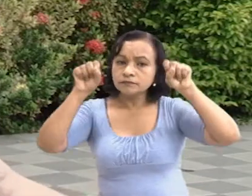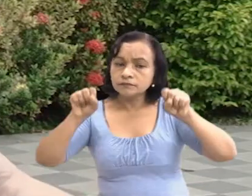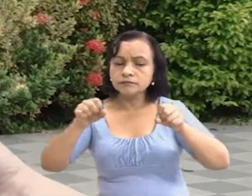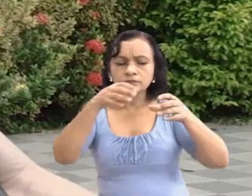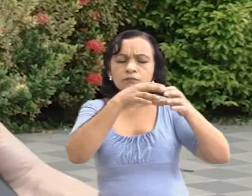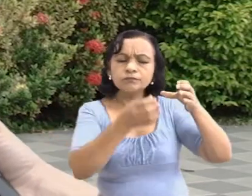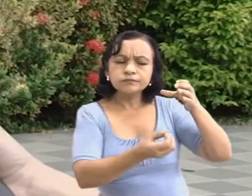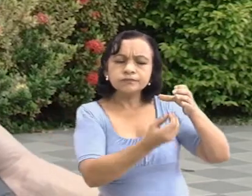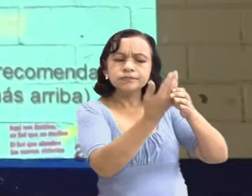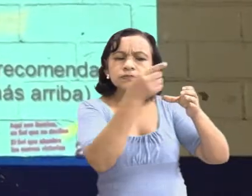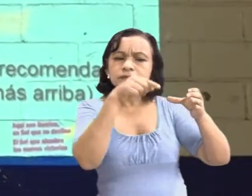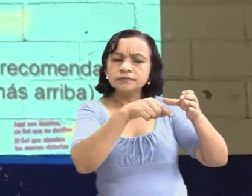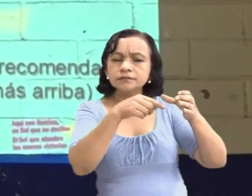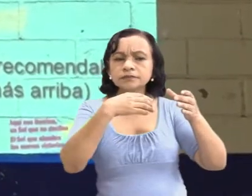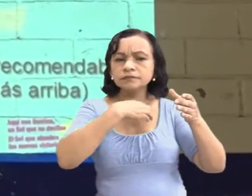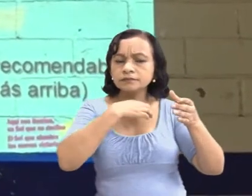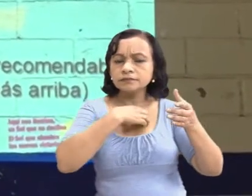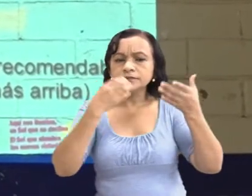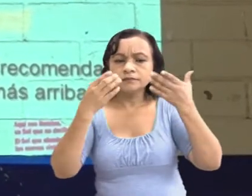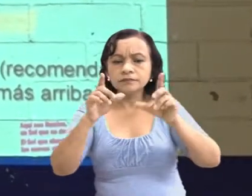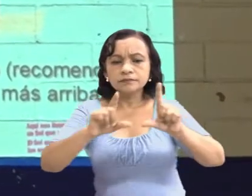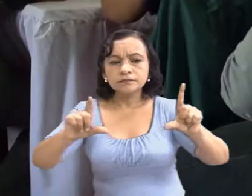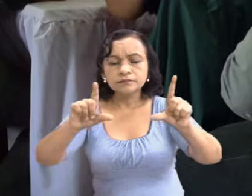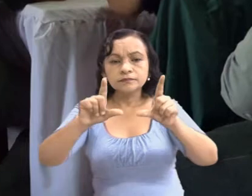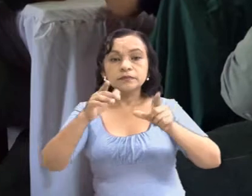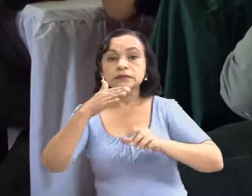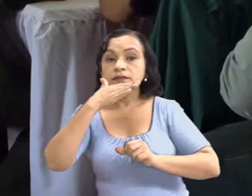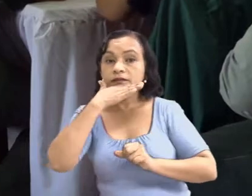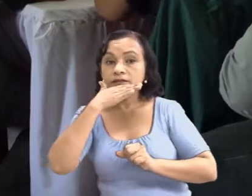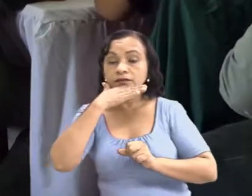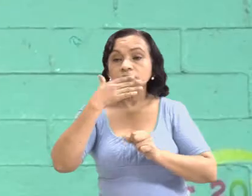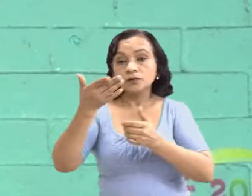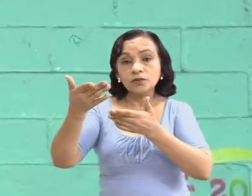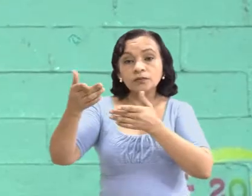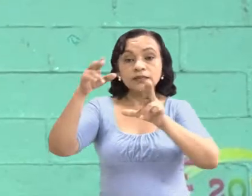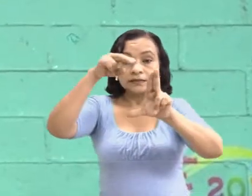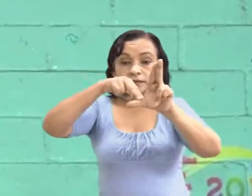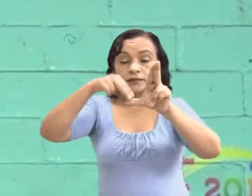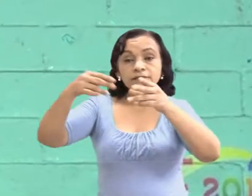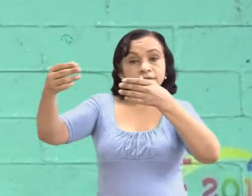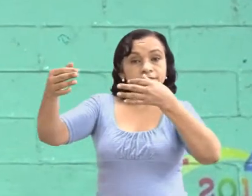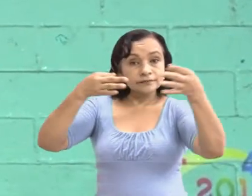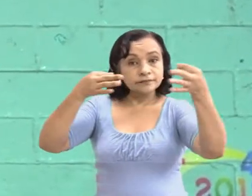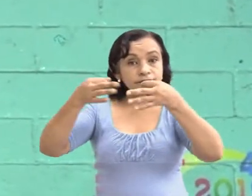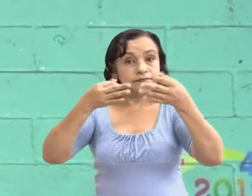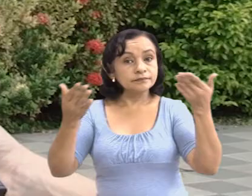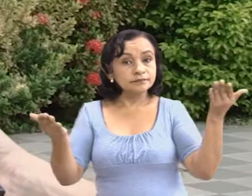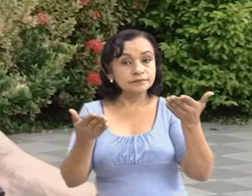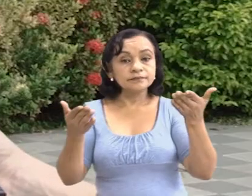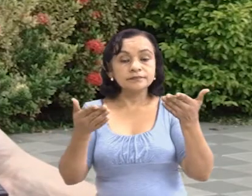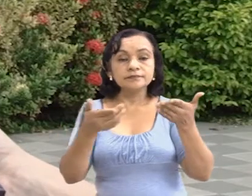sobre vulcanología, sobre patrimonio, sobre los riesgos con el SINAPRE. También trabajamos